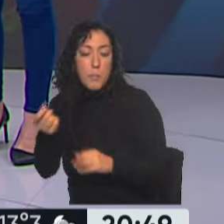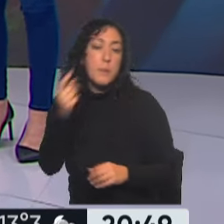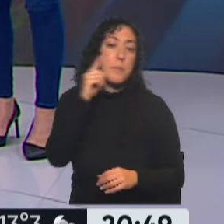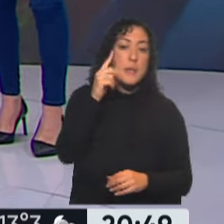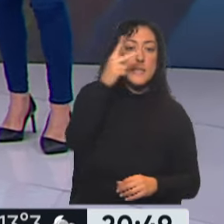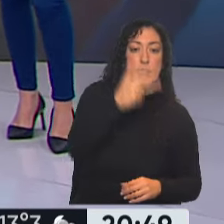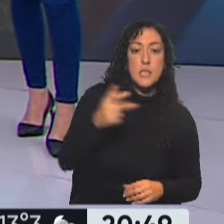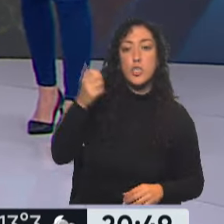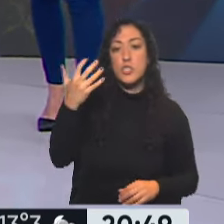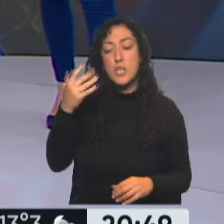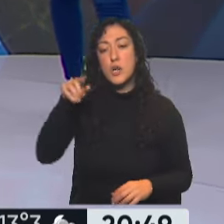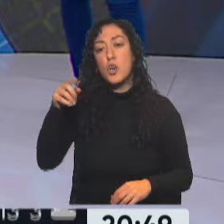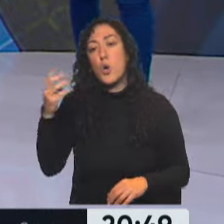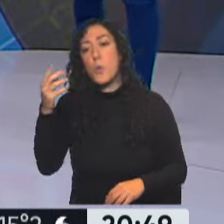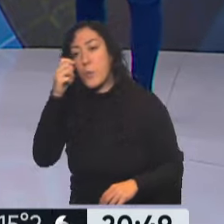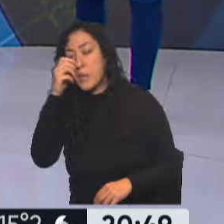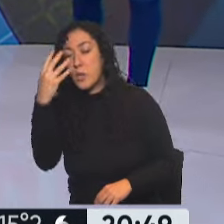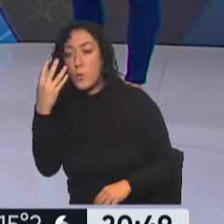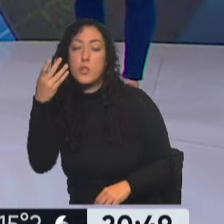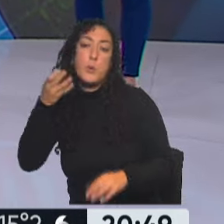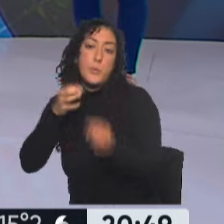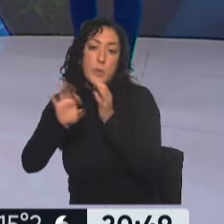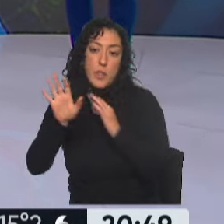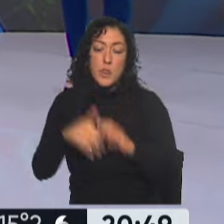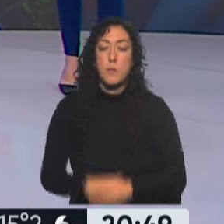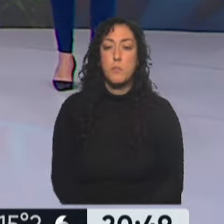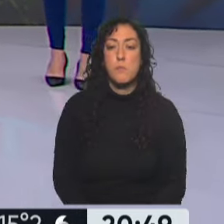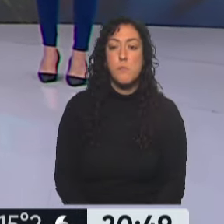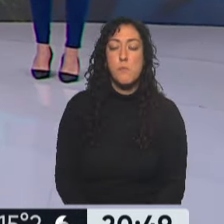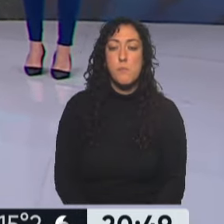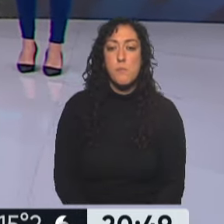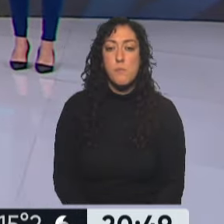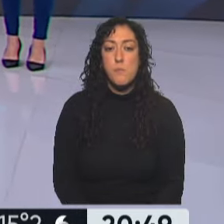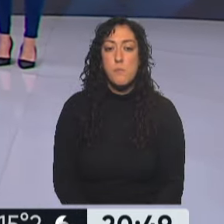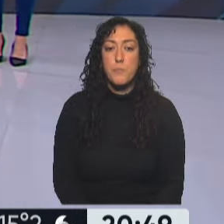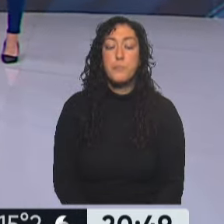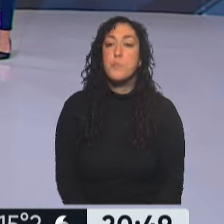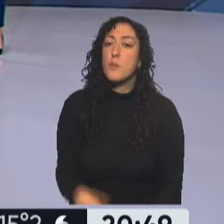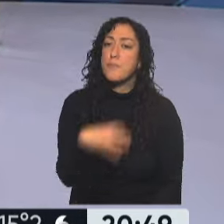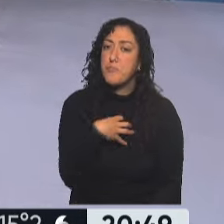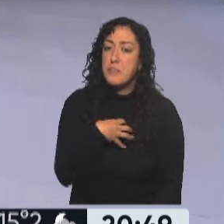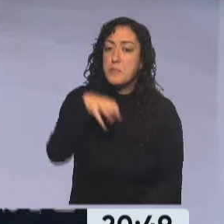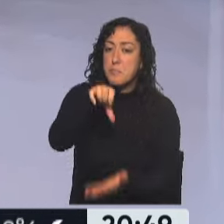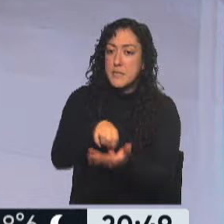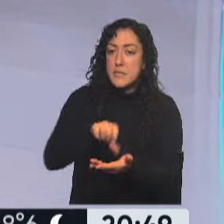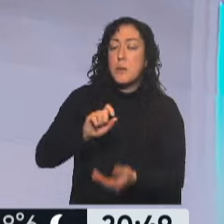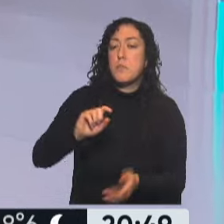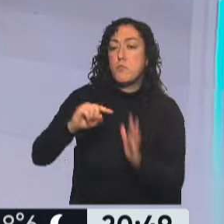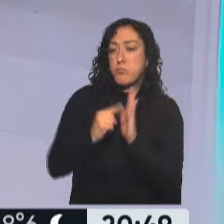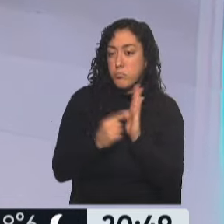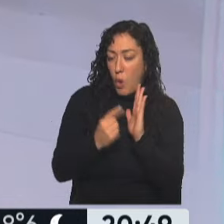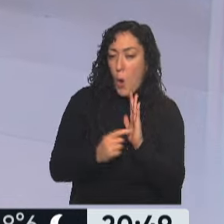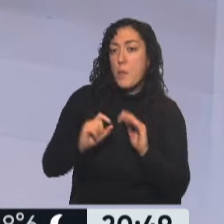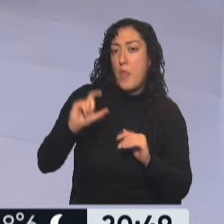1.305,24 para la venta y para la compra en 1.282. ¿Qué pasó con el riesgo país? Tuvo una suba, el lunes también la